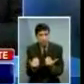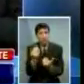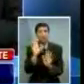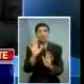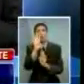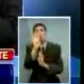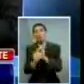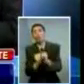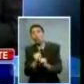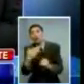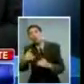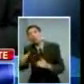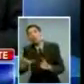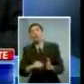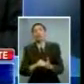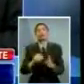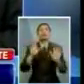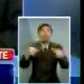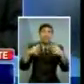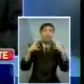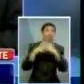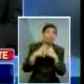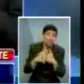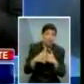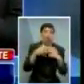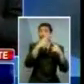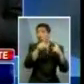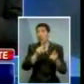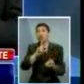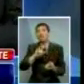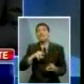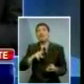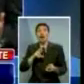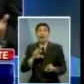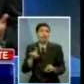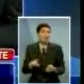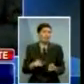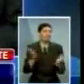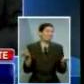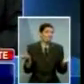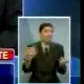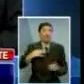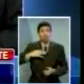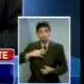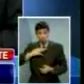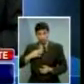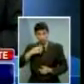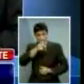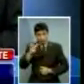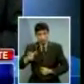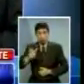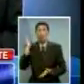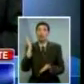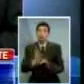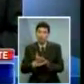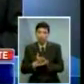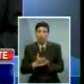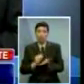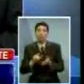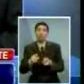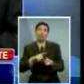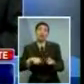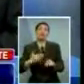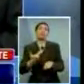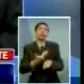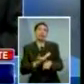para Chillán, lo mismo para Linares o los ejemplos que he mencionado. Pero aquí va a ser la ciudadanía la que va a tener la última palabra, que es la doctrina que nosotros